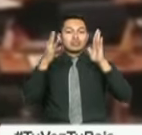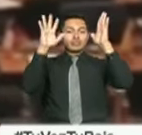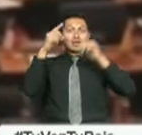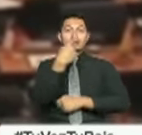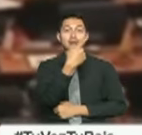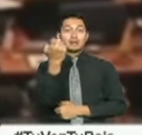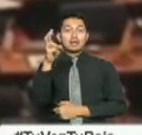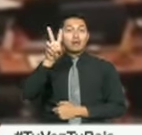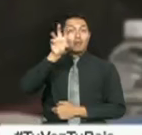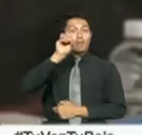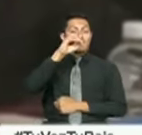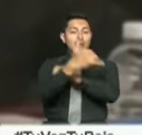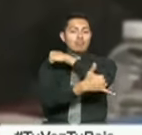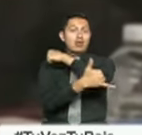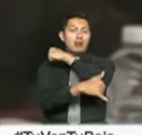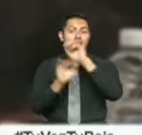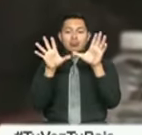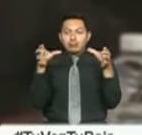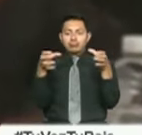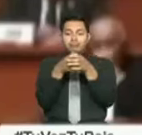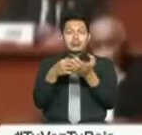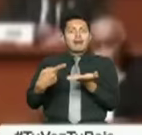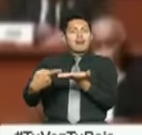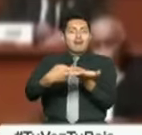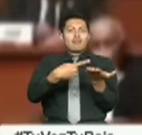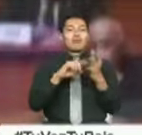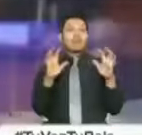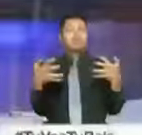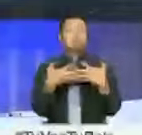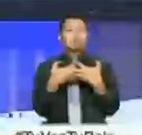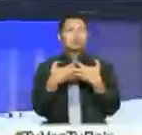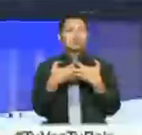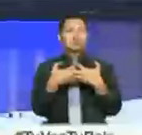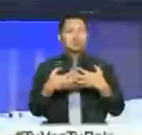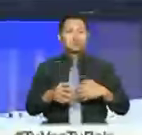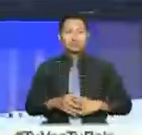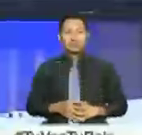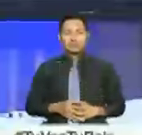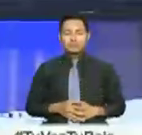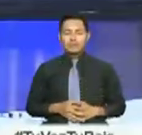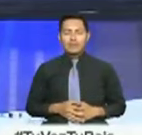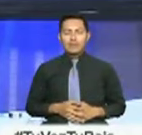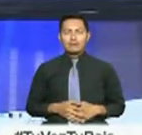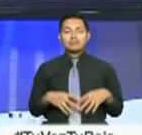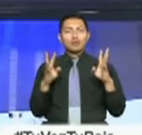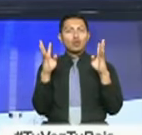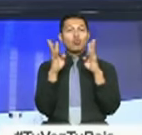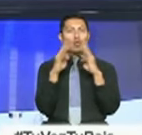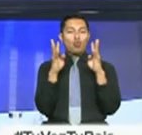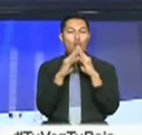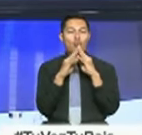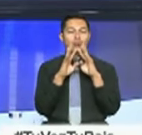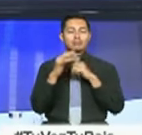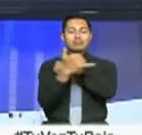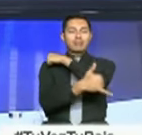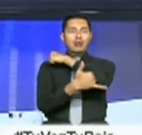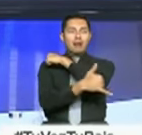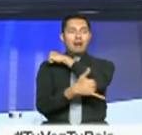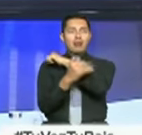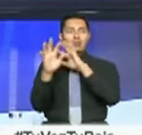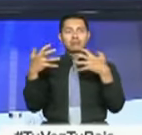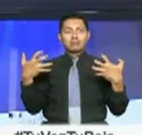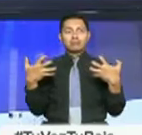120 países del mundo. Cristina Pavón, Noticiero Ciudadano. La cumbre del Movimiento de Países No Alineados es